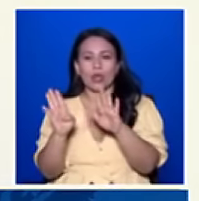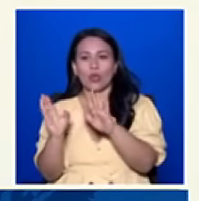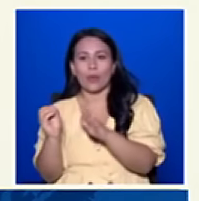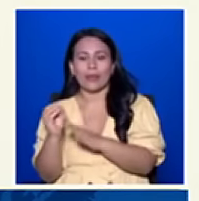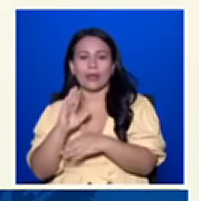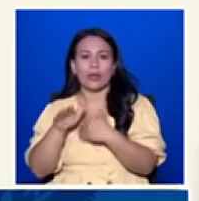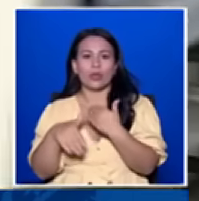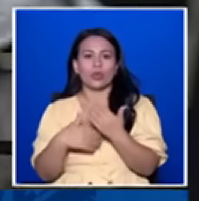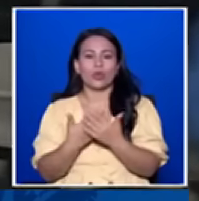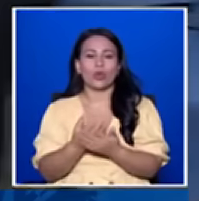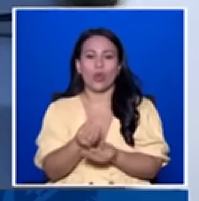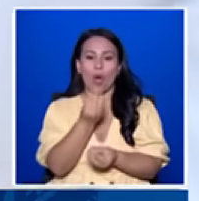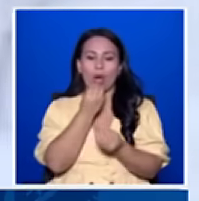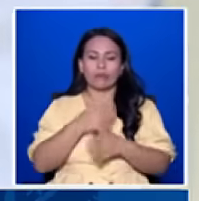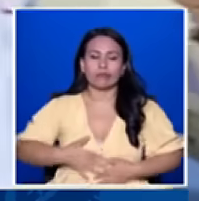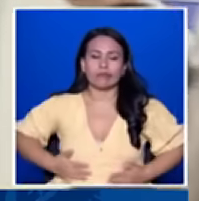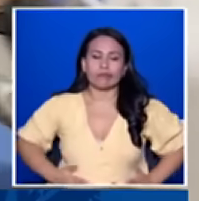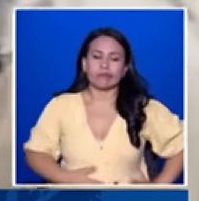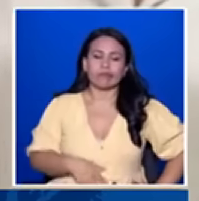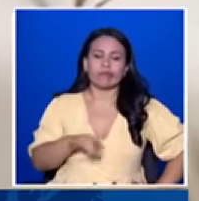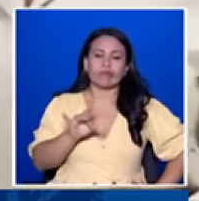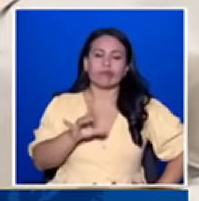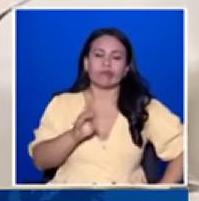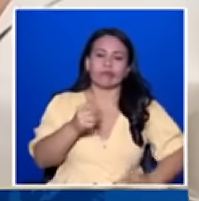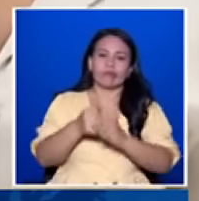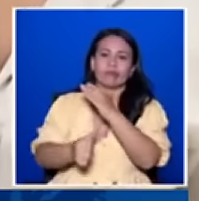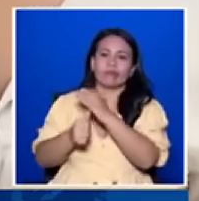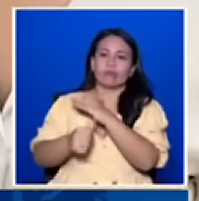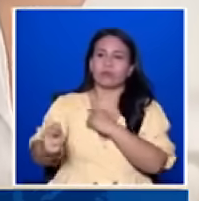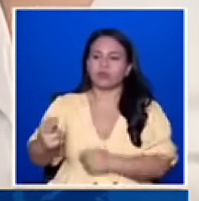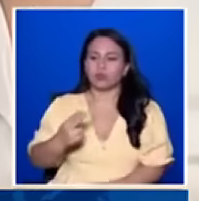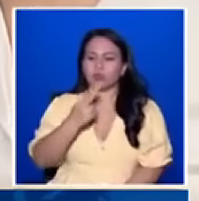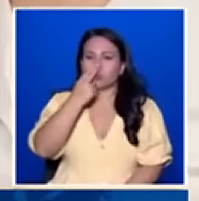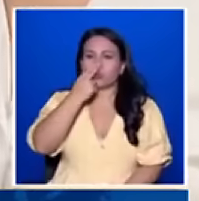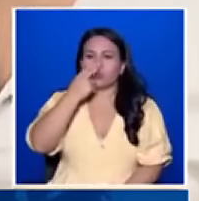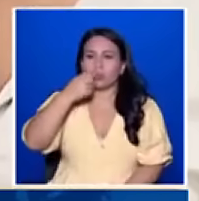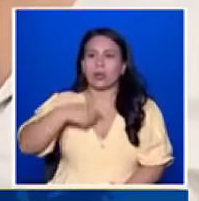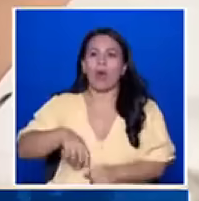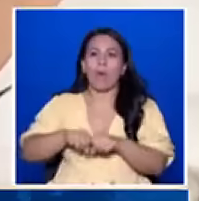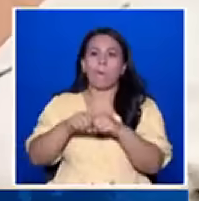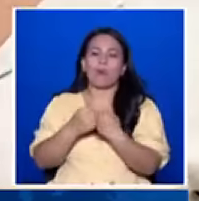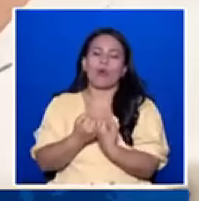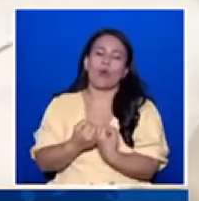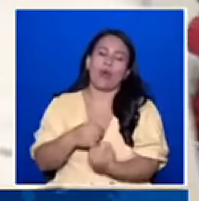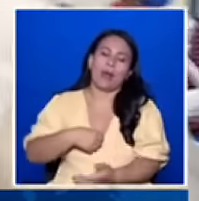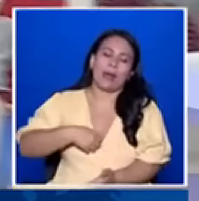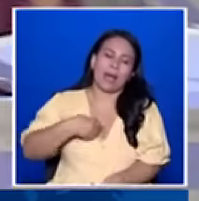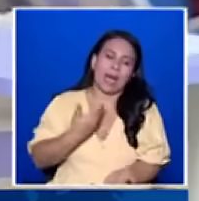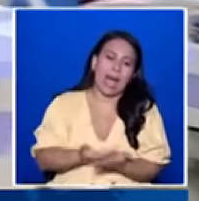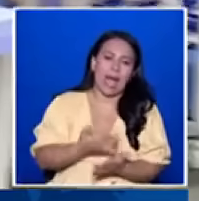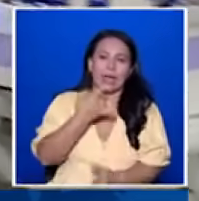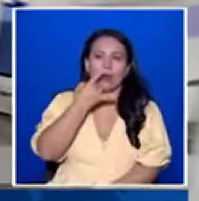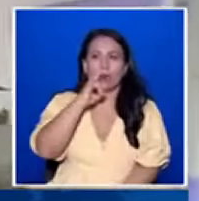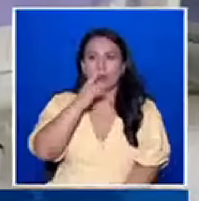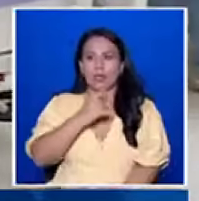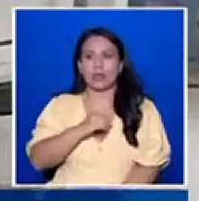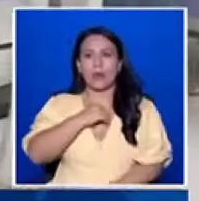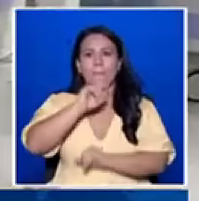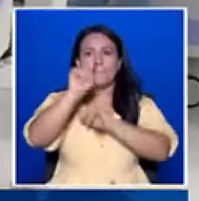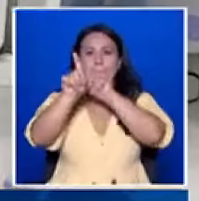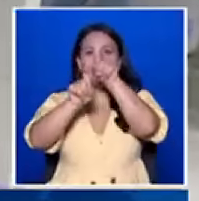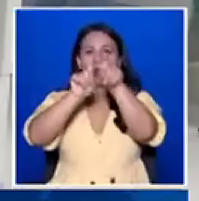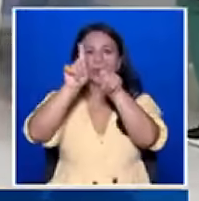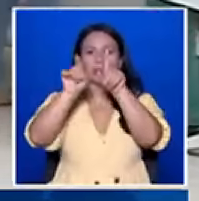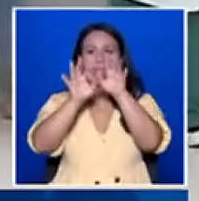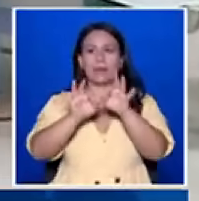estos casos son de gastroenteritis, pacientes con problemas respiratorios y traumatológicos. ¿Cuáles son? De hecho, esa es una pregunta